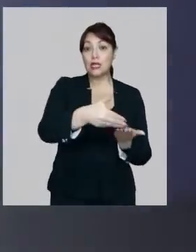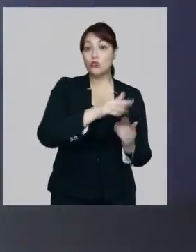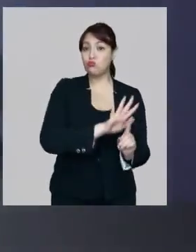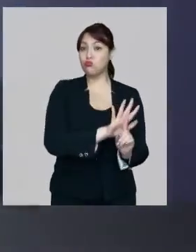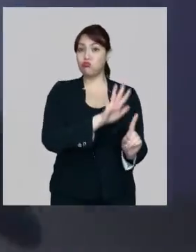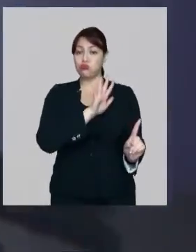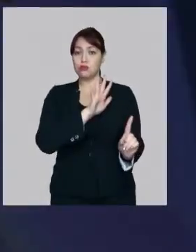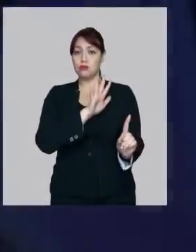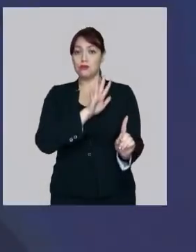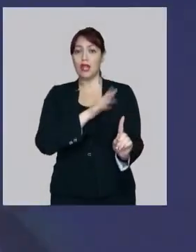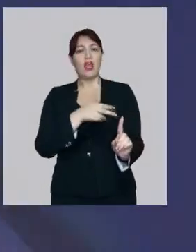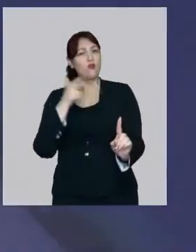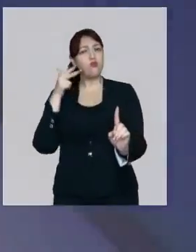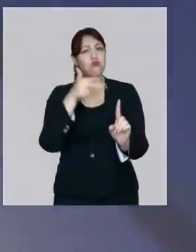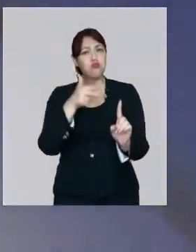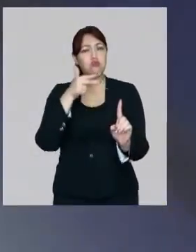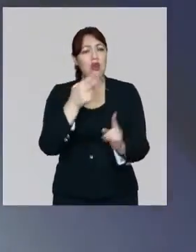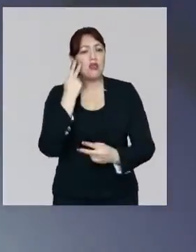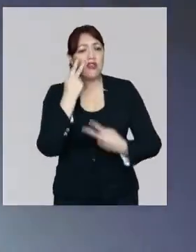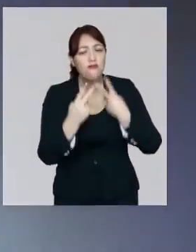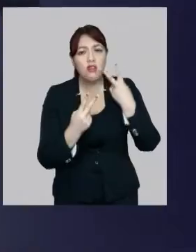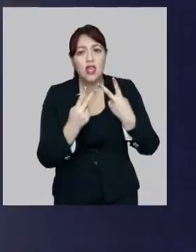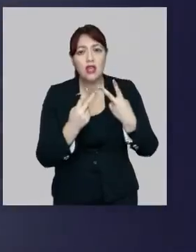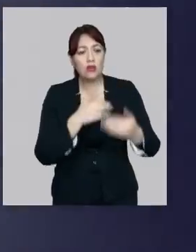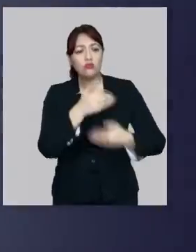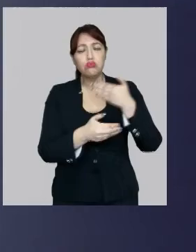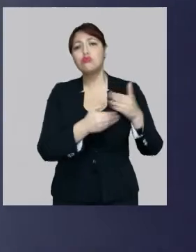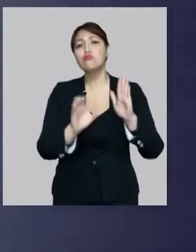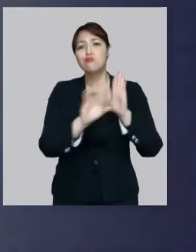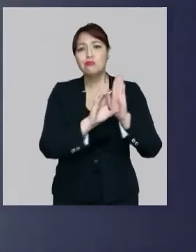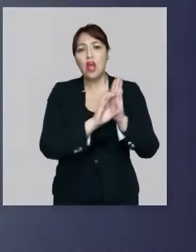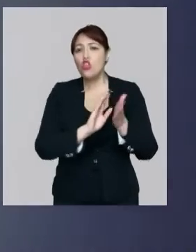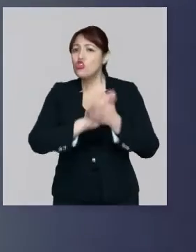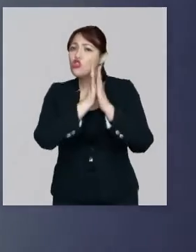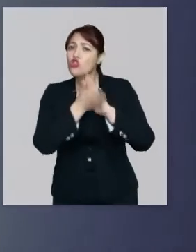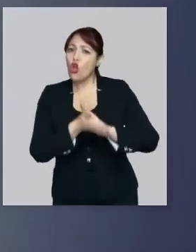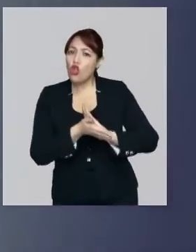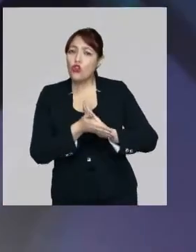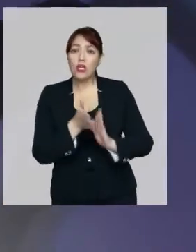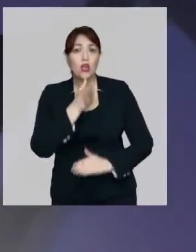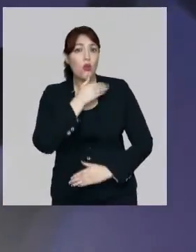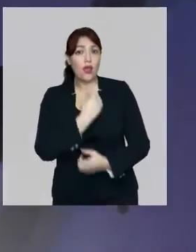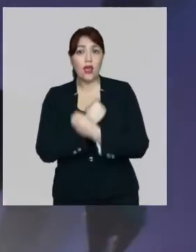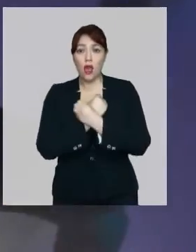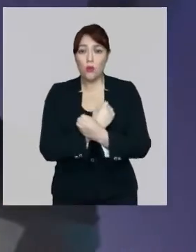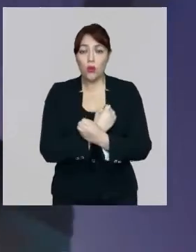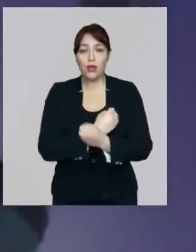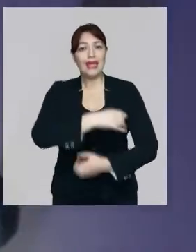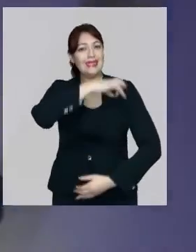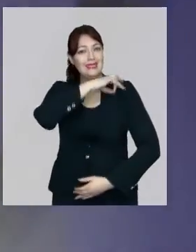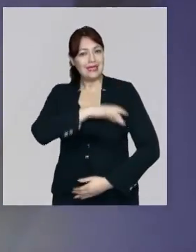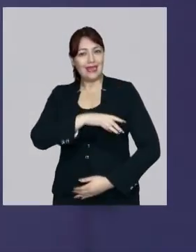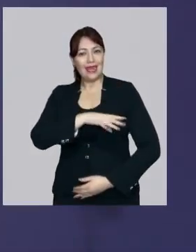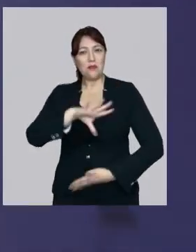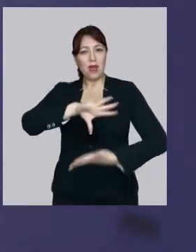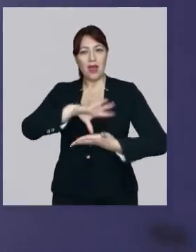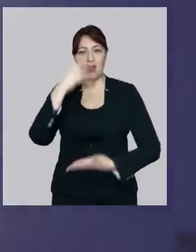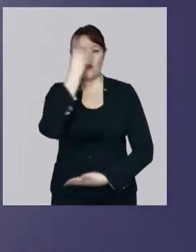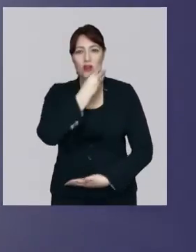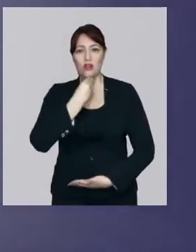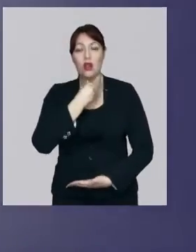exclusión. Rechazo el bullying que vi en cada sesión de los convencionales. Rechazo todo lo que no provenga del amor. Chile es un país